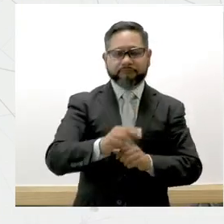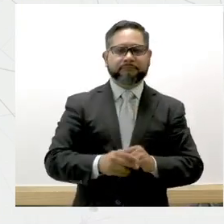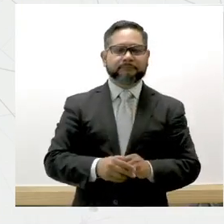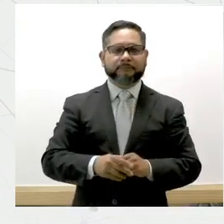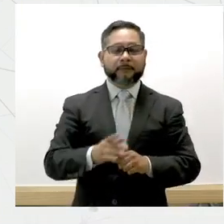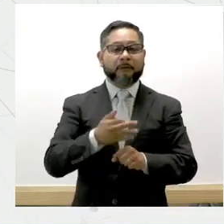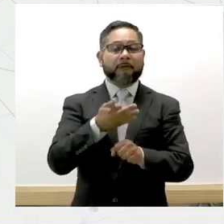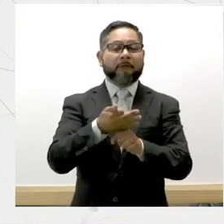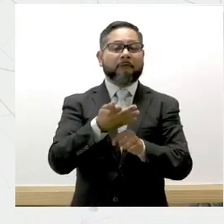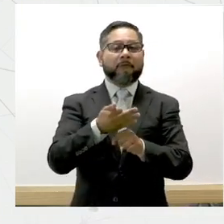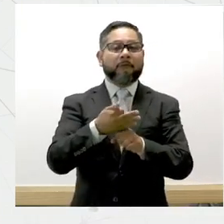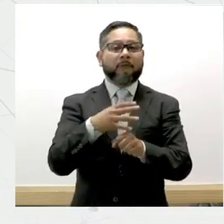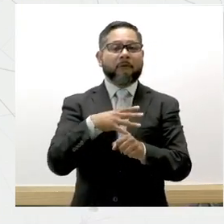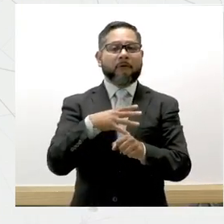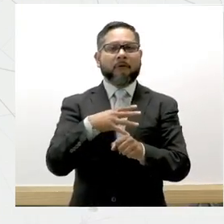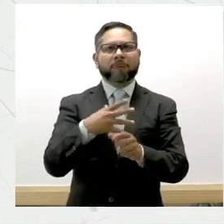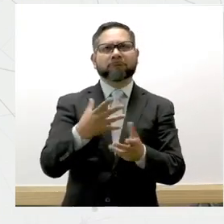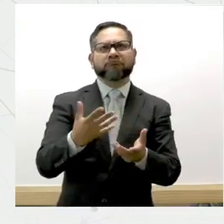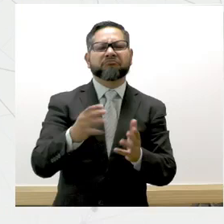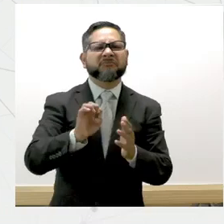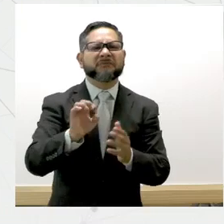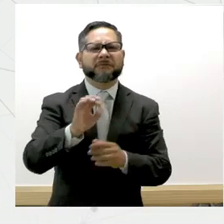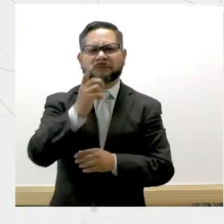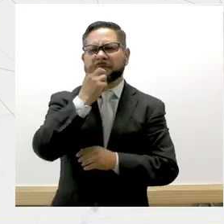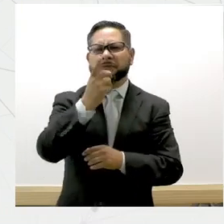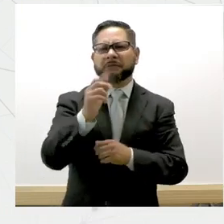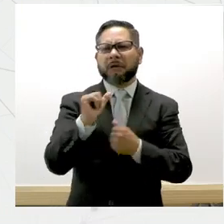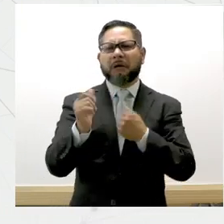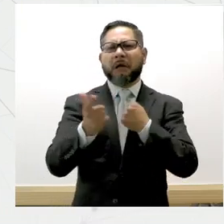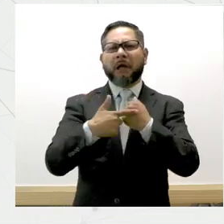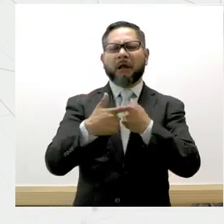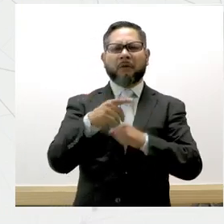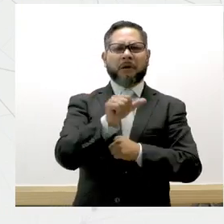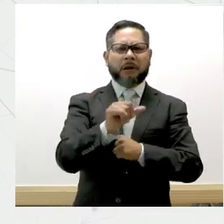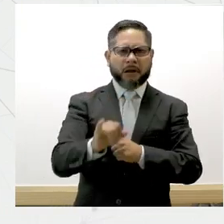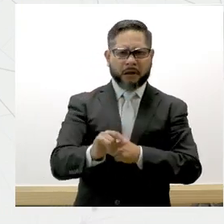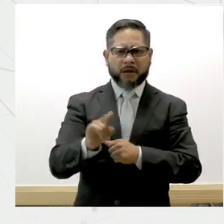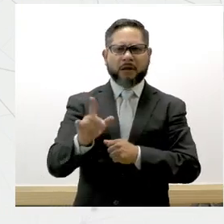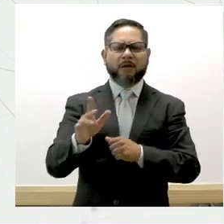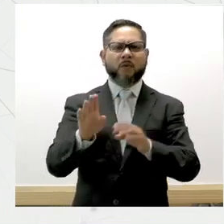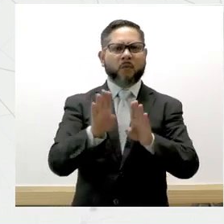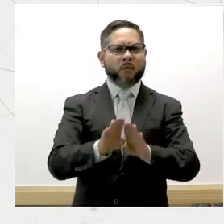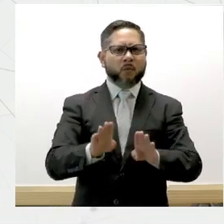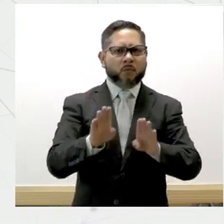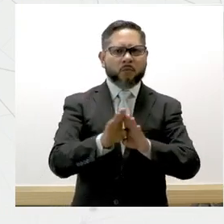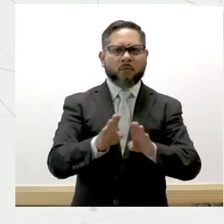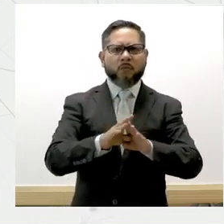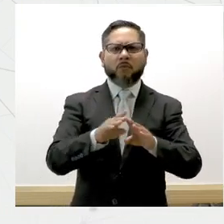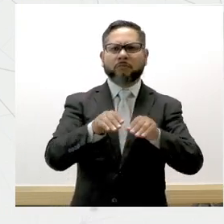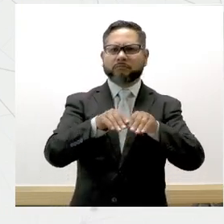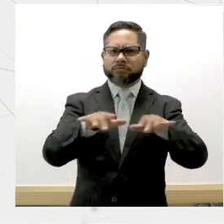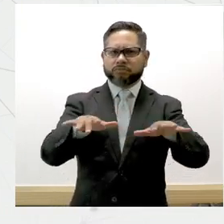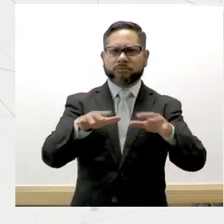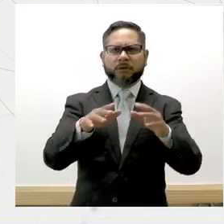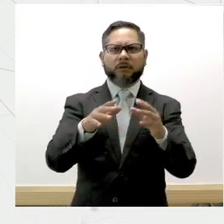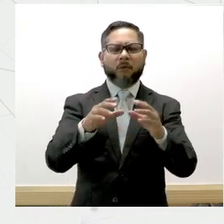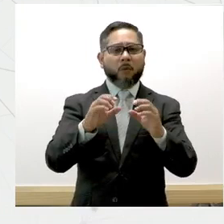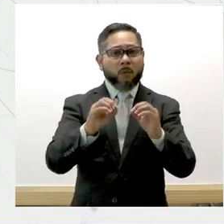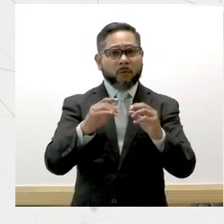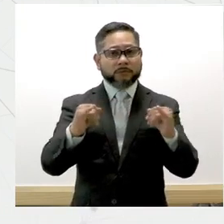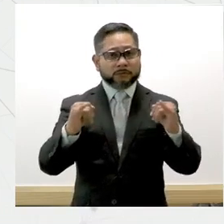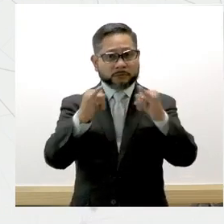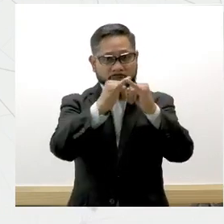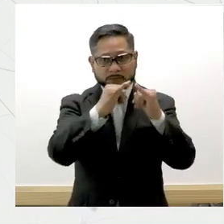actualidad? ¿Podríamos decir que en estos momentos la inteligencia artificial, el despliegue que se está llevando a cabo en nuestras instituciones, garantiza